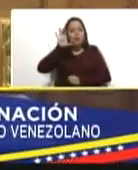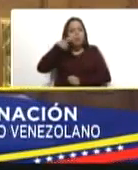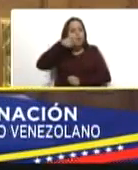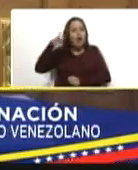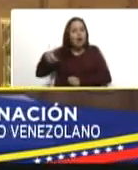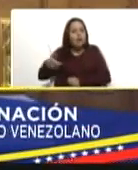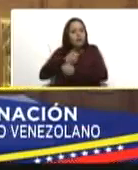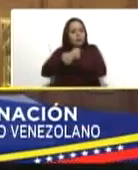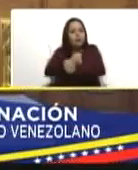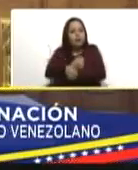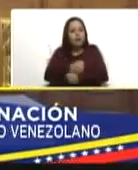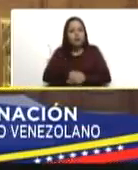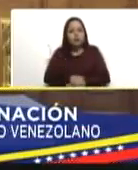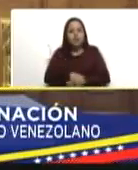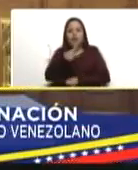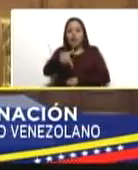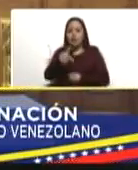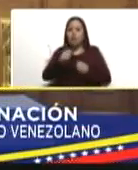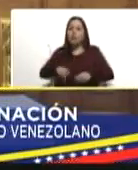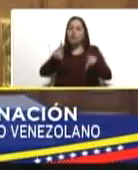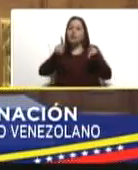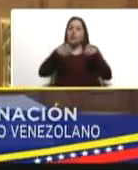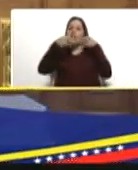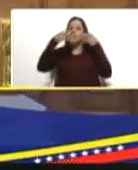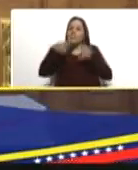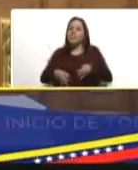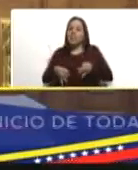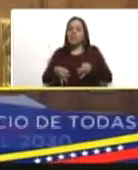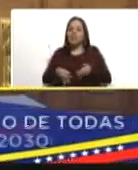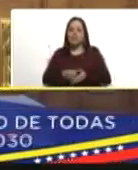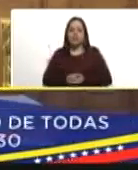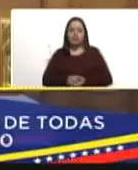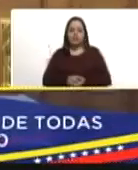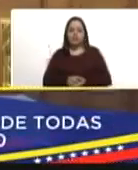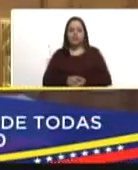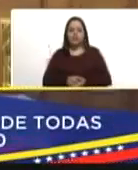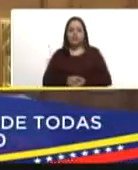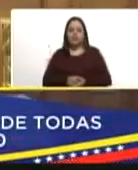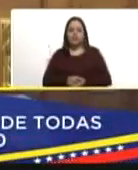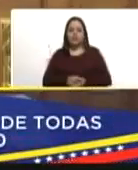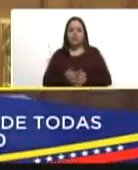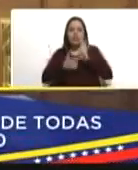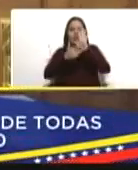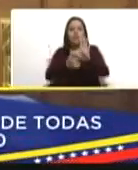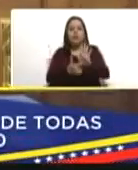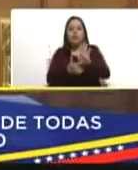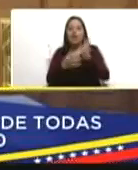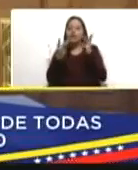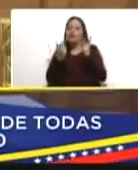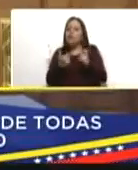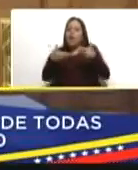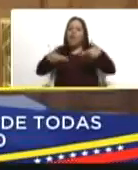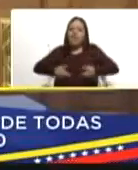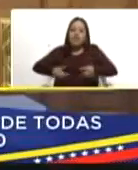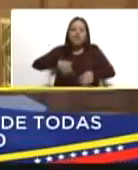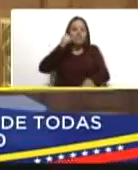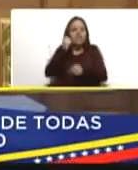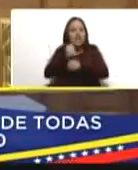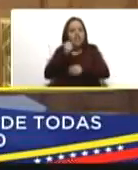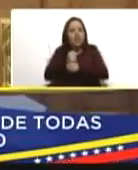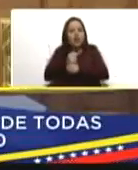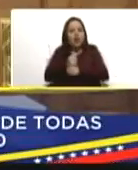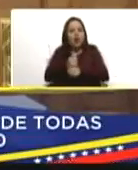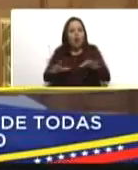es Sencillamente una posibilidad real y cierta que se demuestra con números con esfuerzo con trabajo con